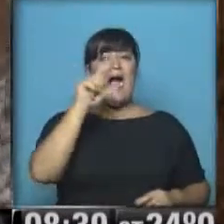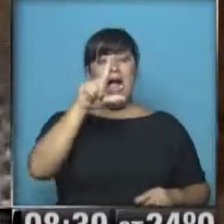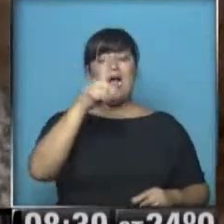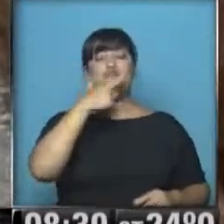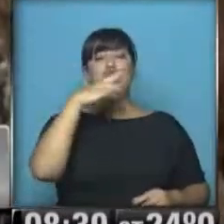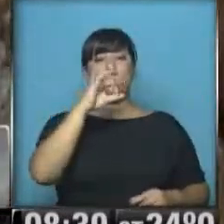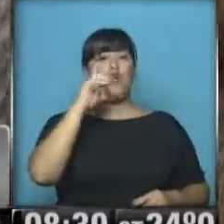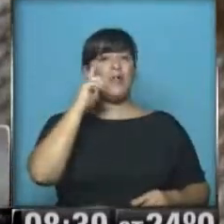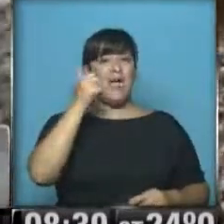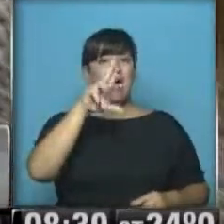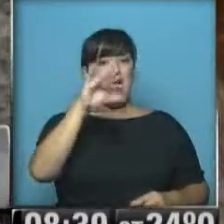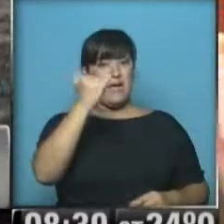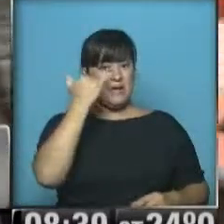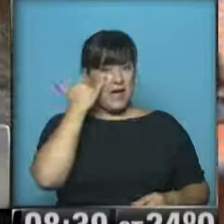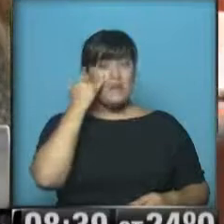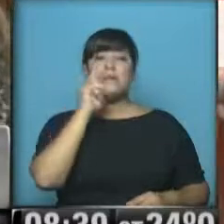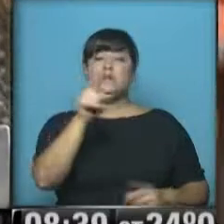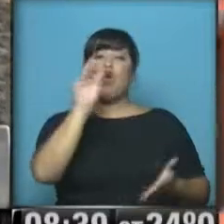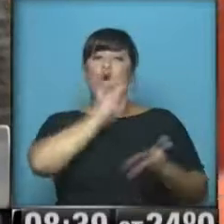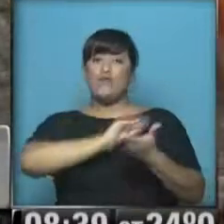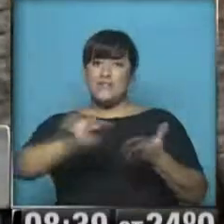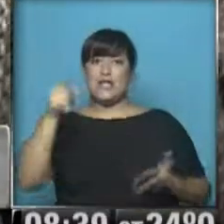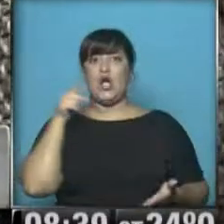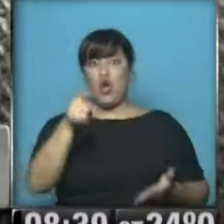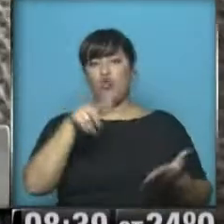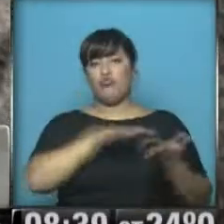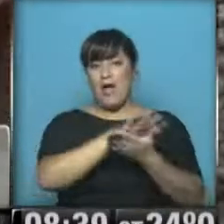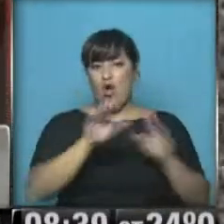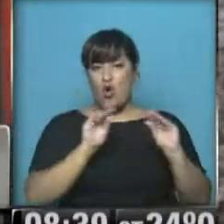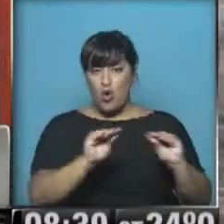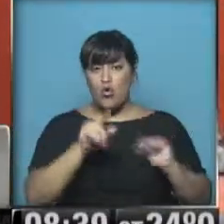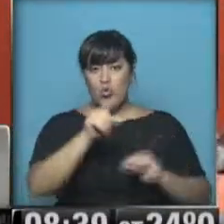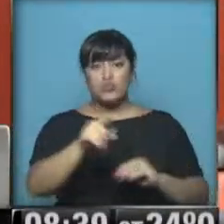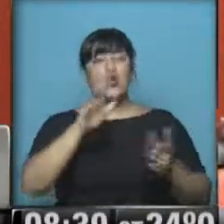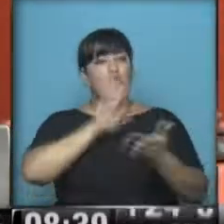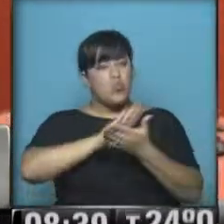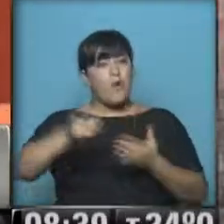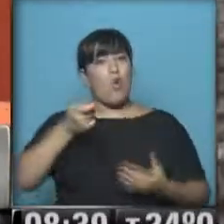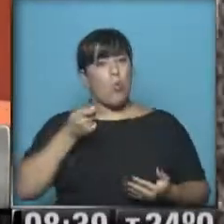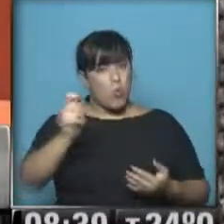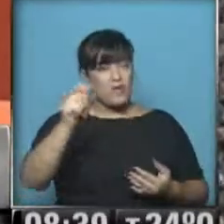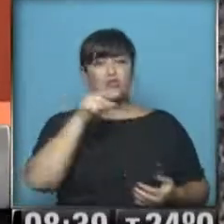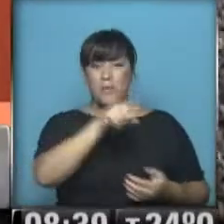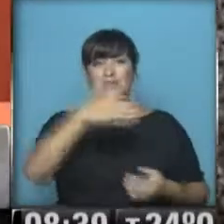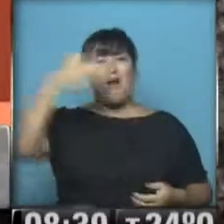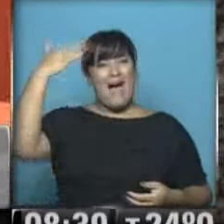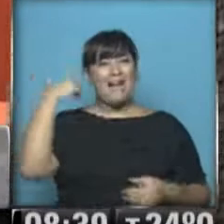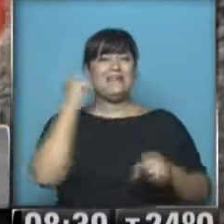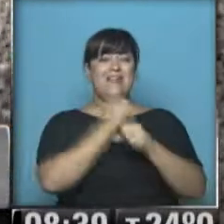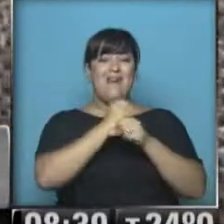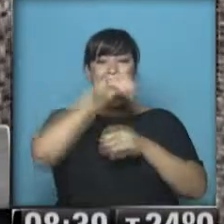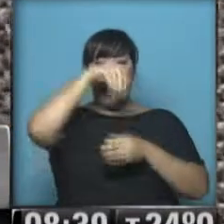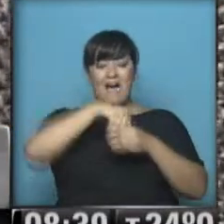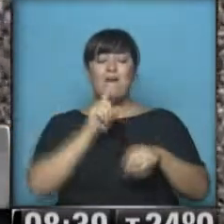fase recordemos que la oficina anticorrupción es querellante en un nuevo juicio contra esta quien fuera funcionaria menemista